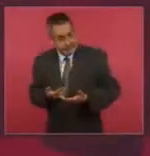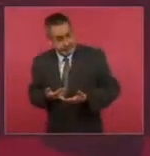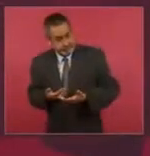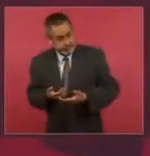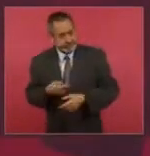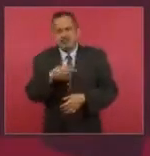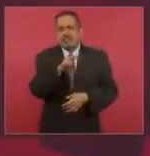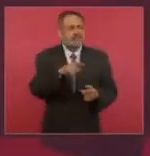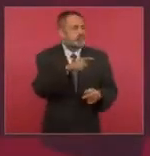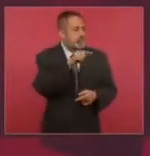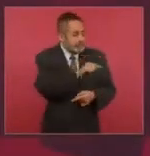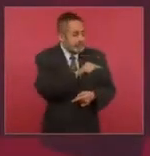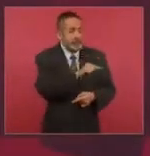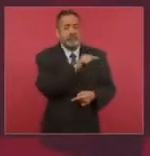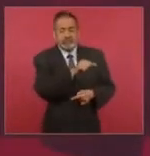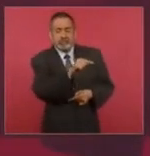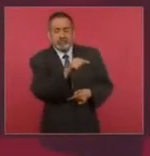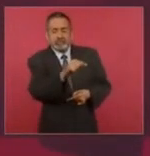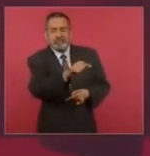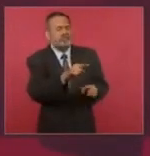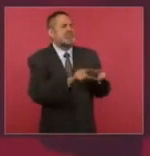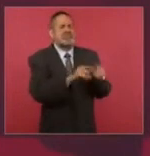pero es igual entonces